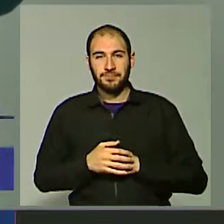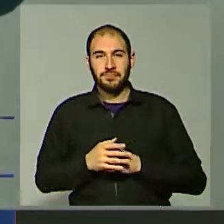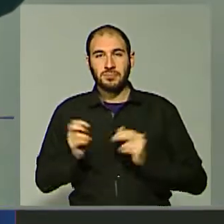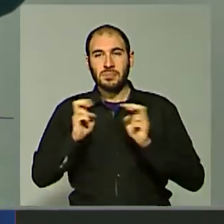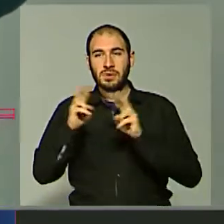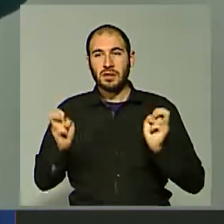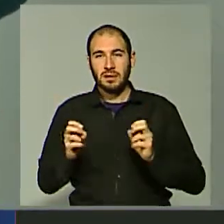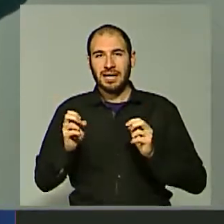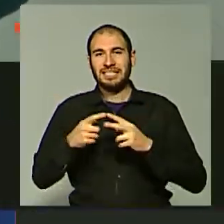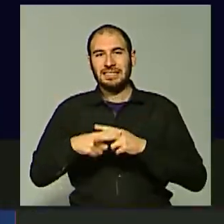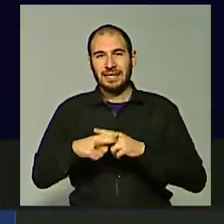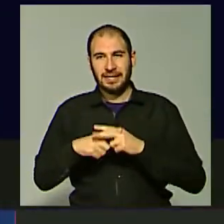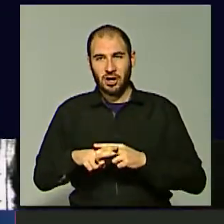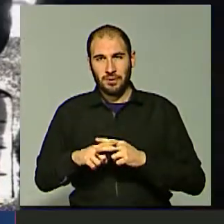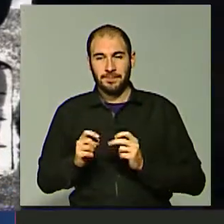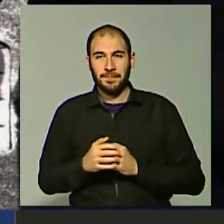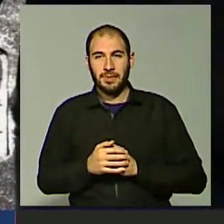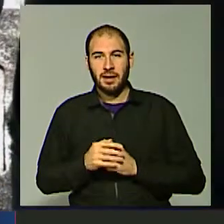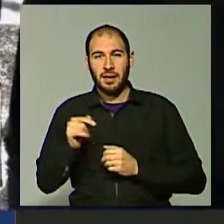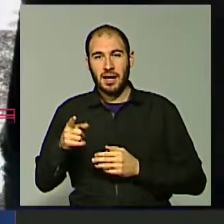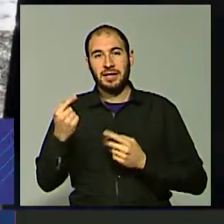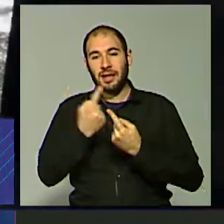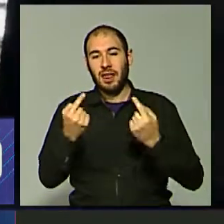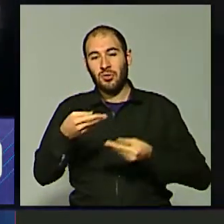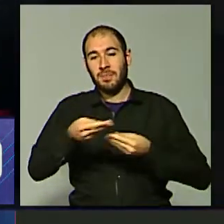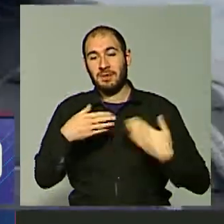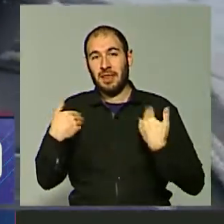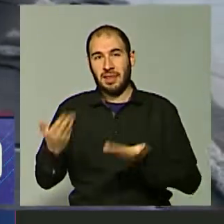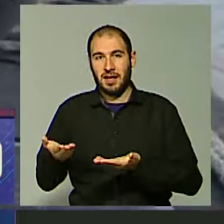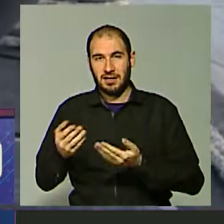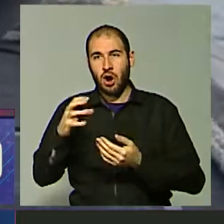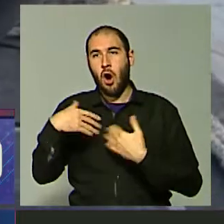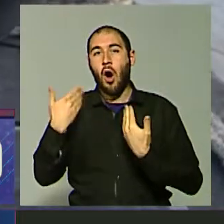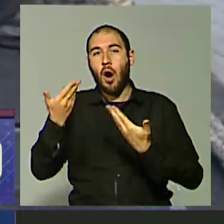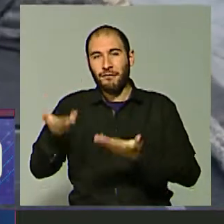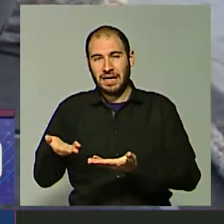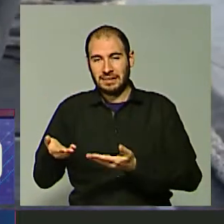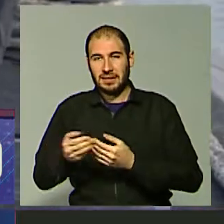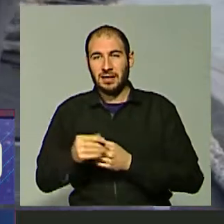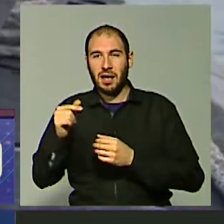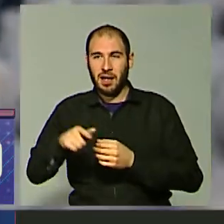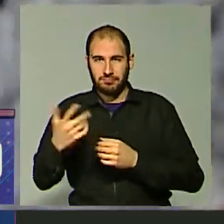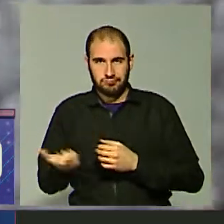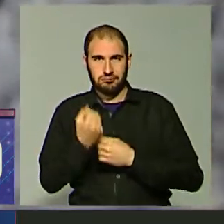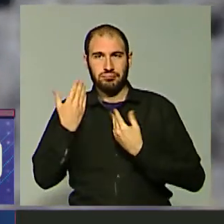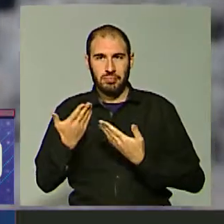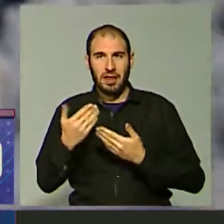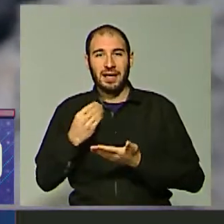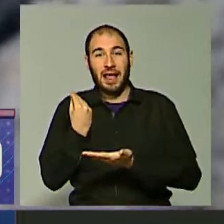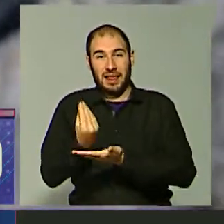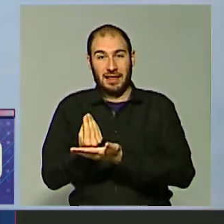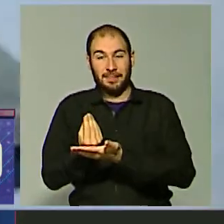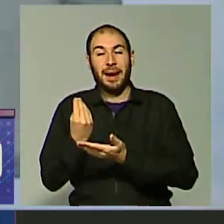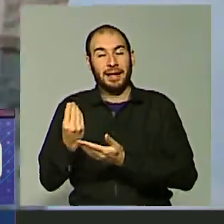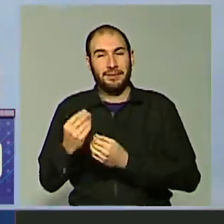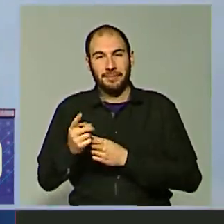relacionados con la parte técnica de lo que brindan cada una de estas empresas que fueron las oferentes que llegaron finalmente a esta posibilidad de ser candidatas